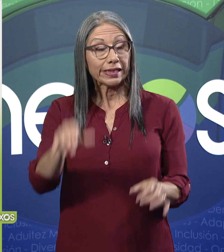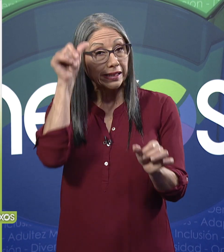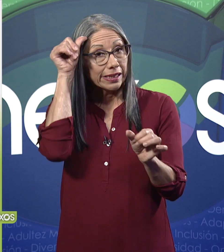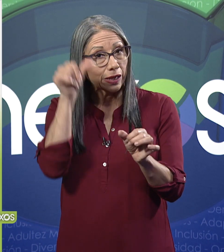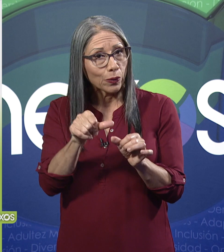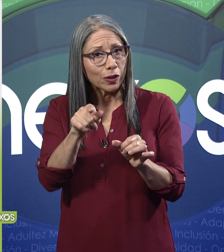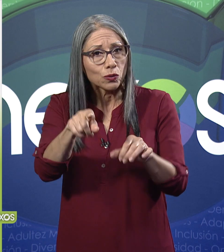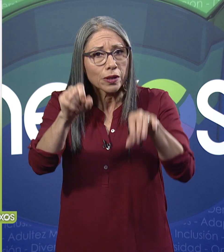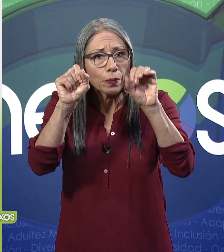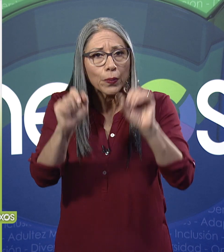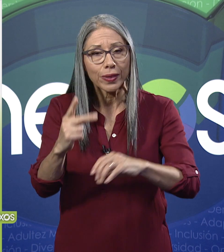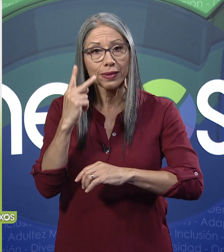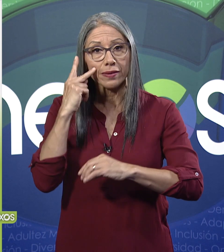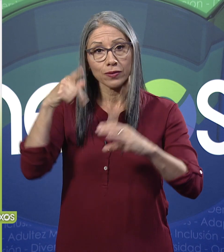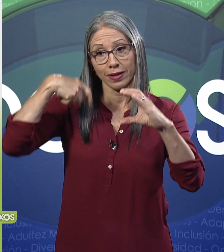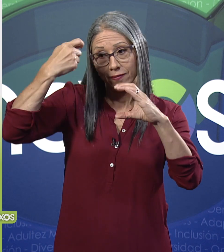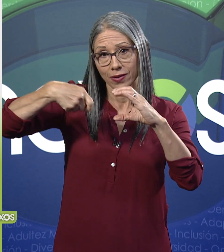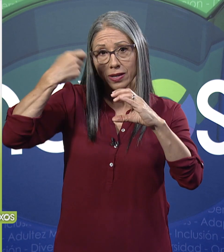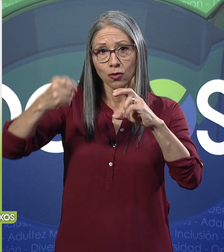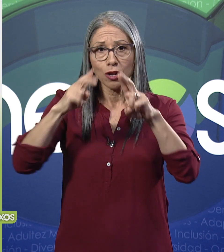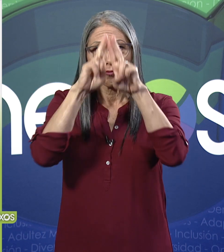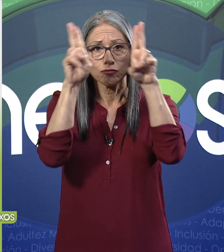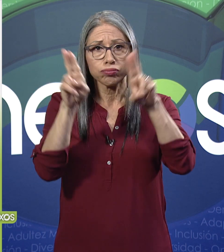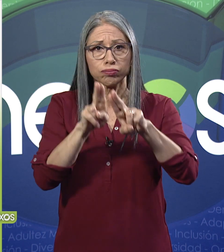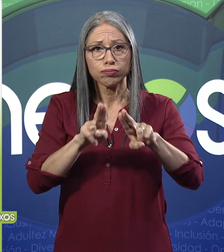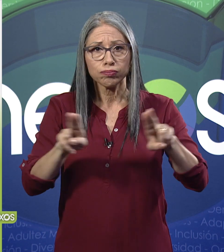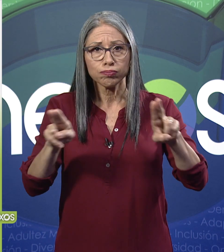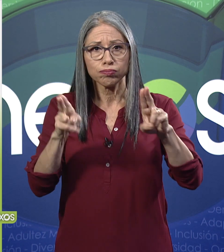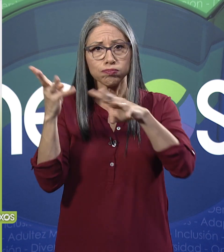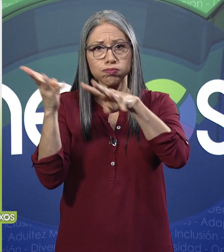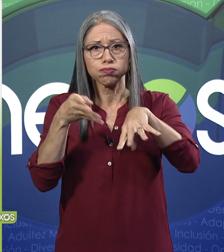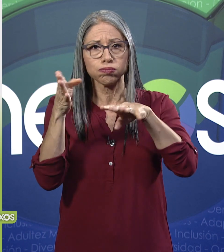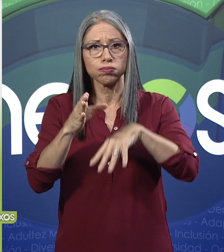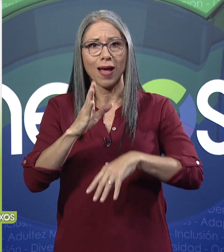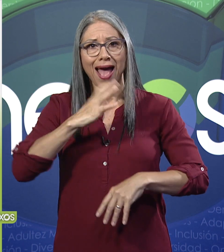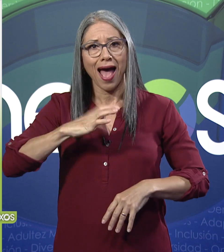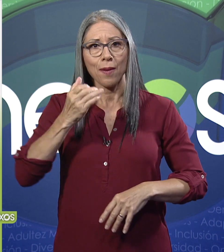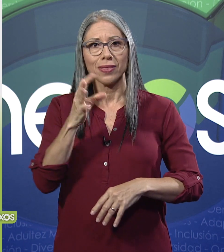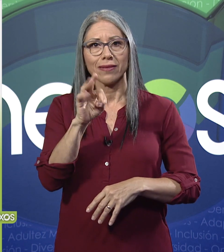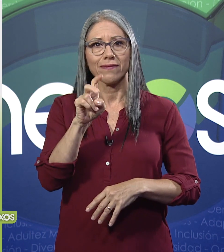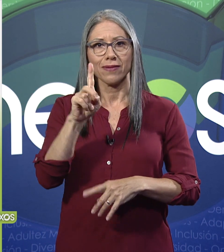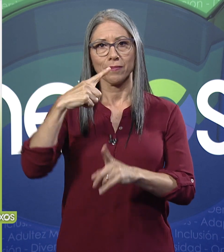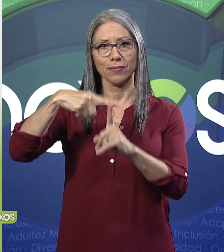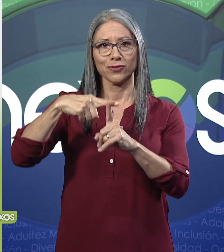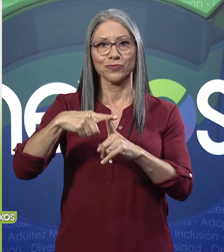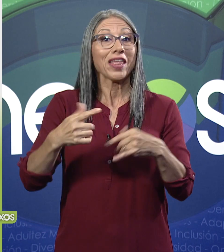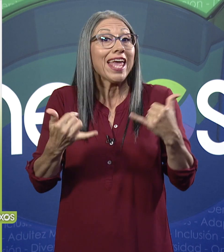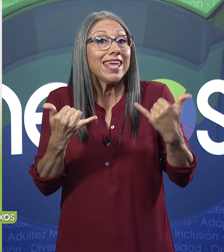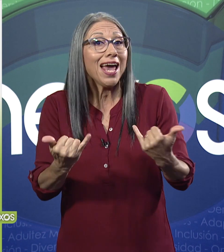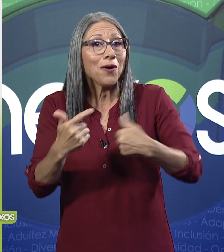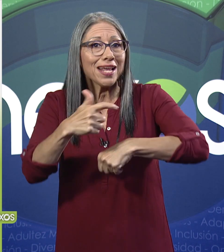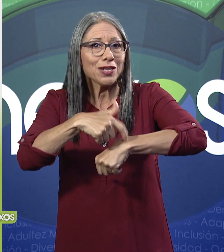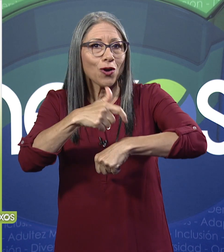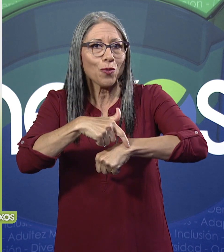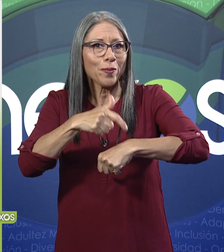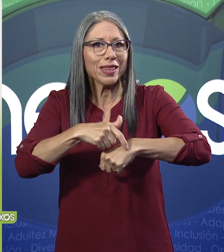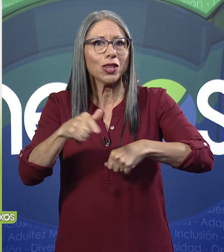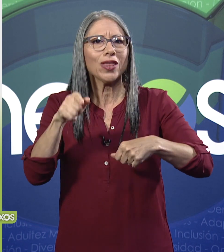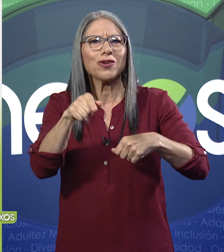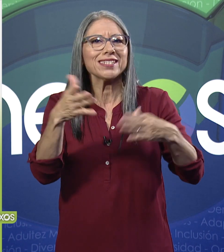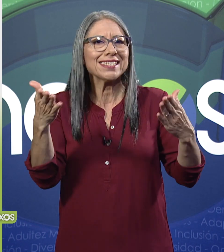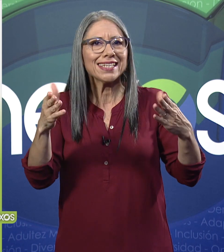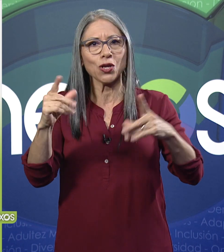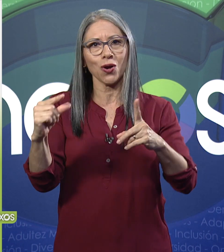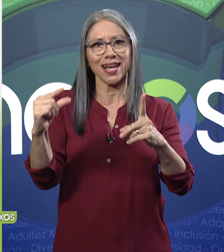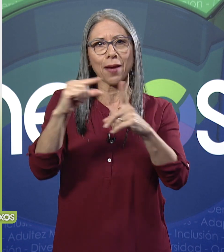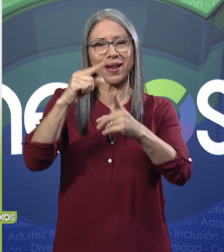Recuerde que usted puede disfrutar de esta película en la plataforma de streaming Apple TV Plus. Y ahora llegó el momento